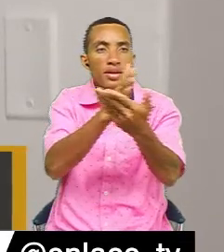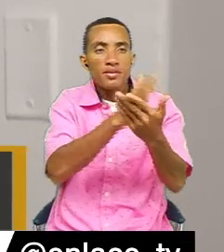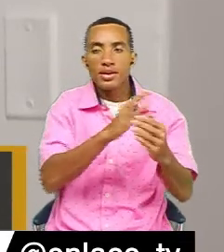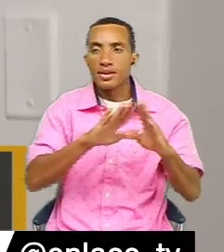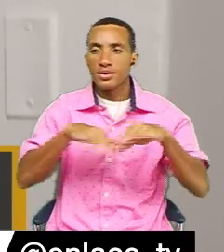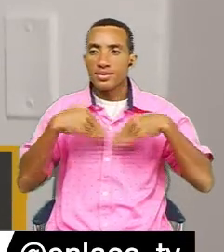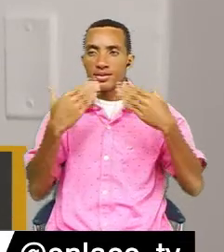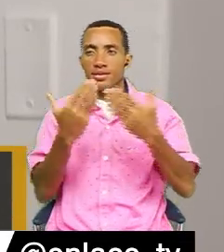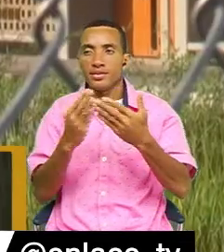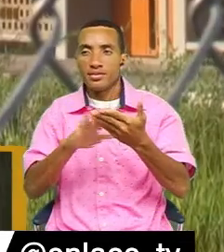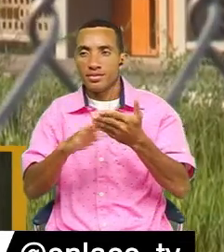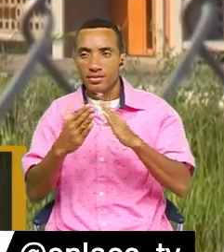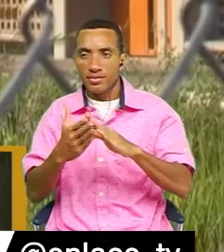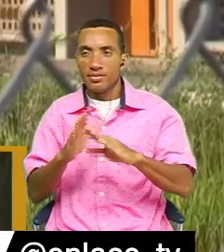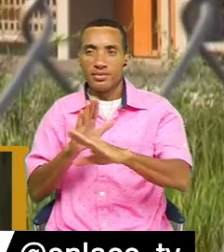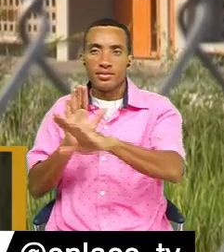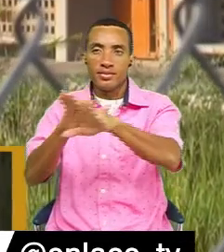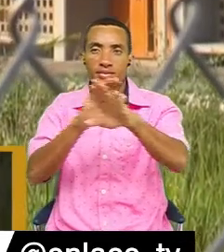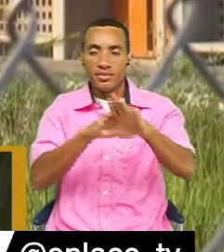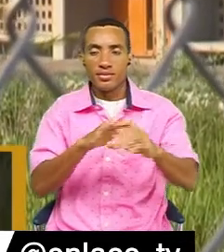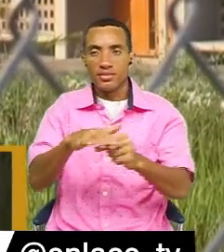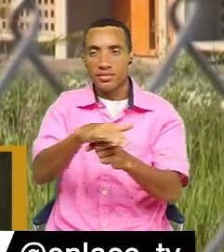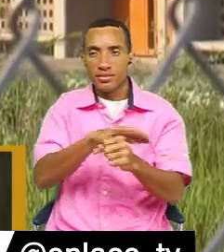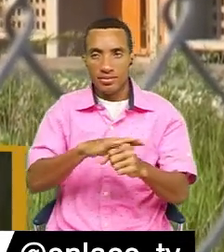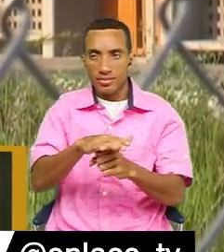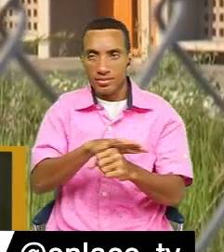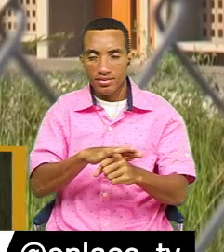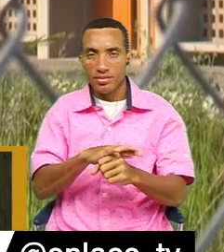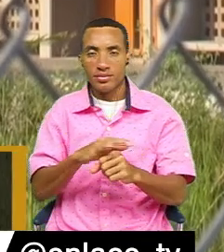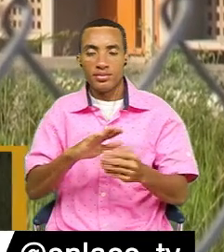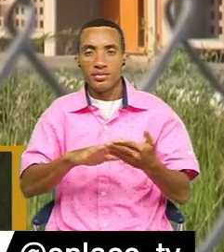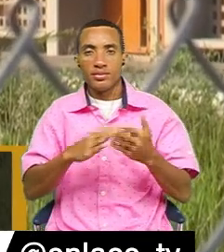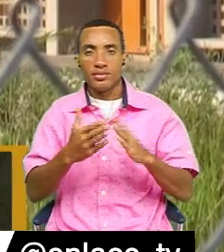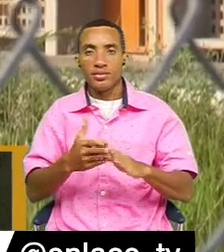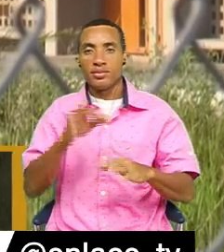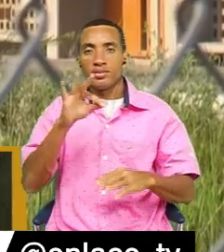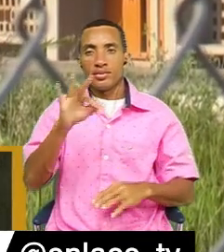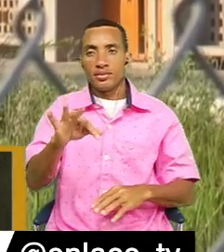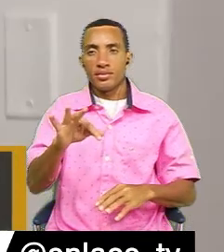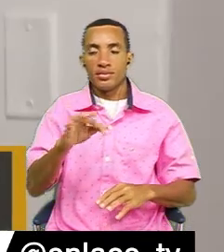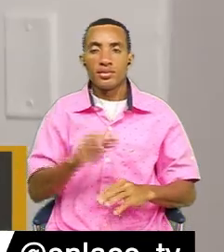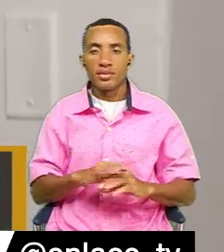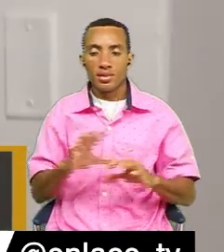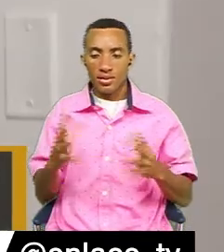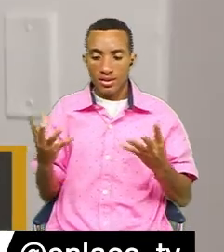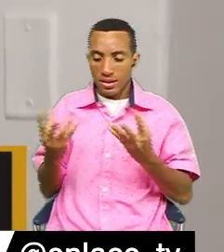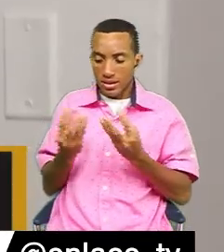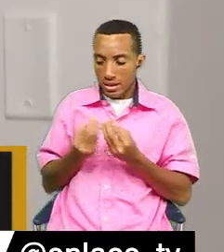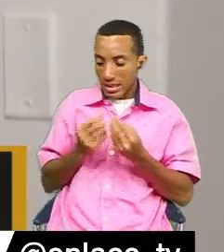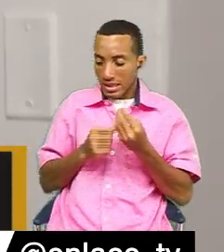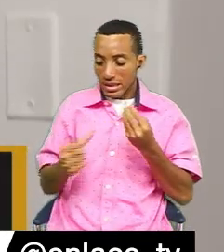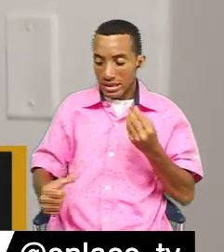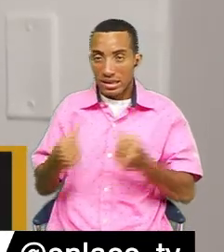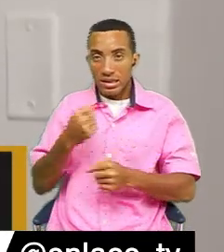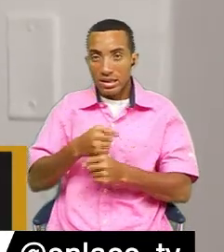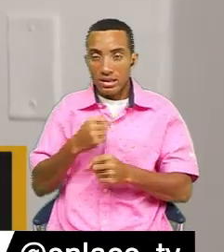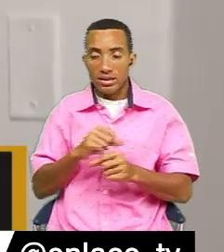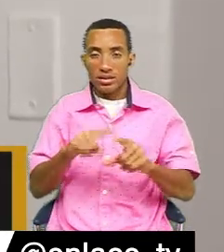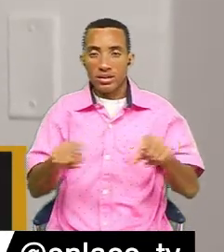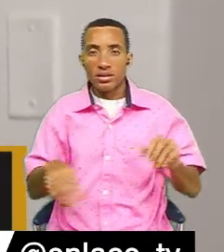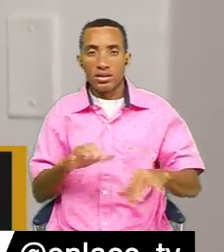vamos a estar en los barrios de la Comuna 3 con todo el personal de la Secretaría de Educación Municipal,